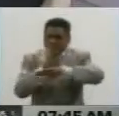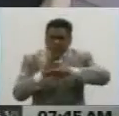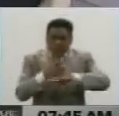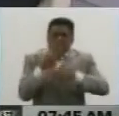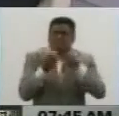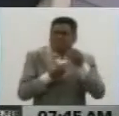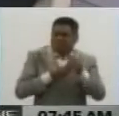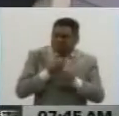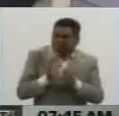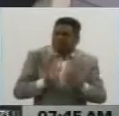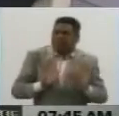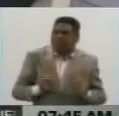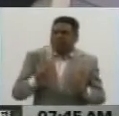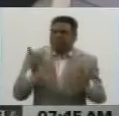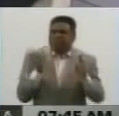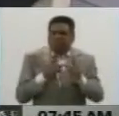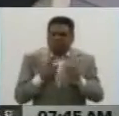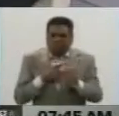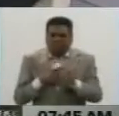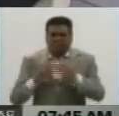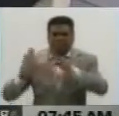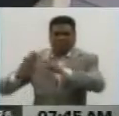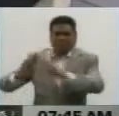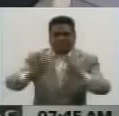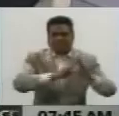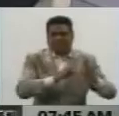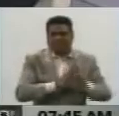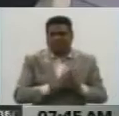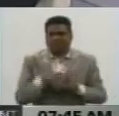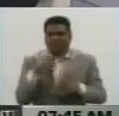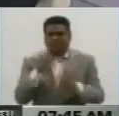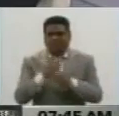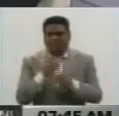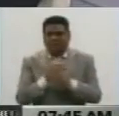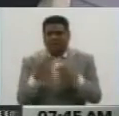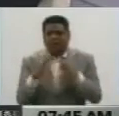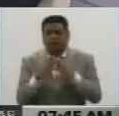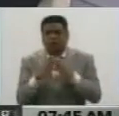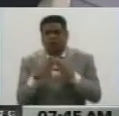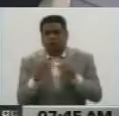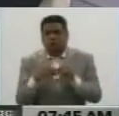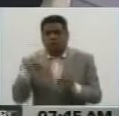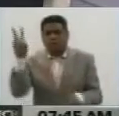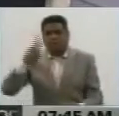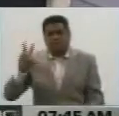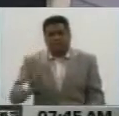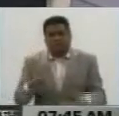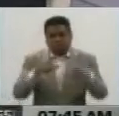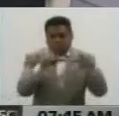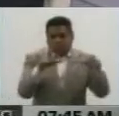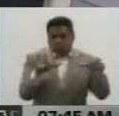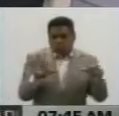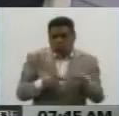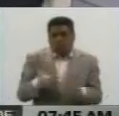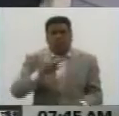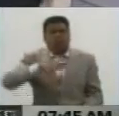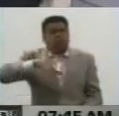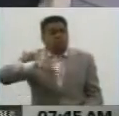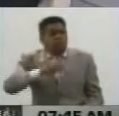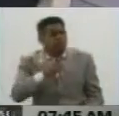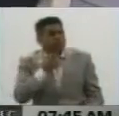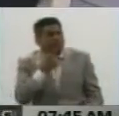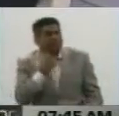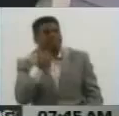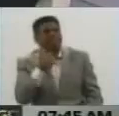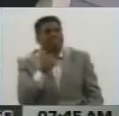comunidades mineras, ¿verdad? Y permitir que trabajen en el bienestar de todo el país, en las áreas donde deben ser trabajadas y